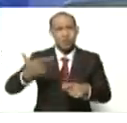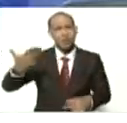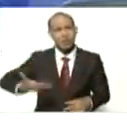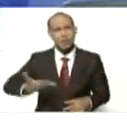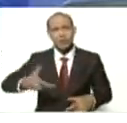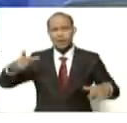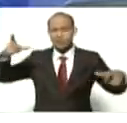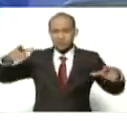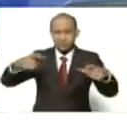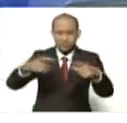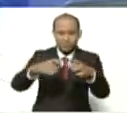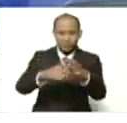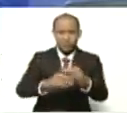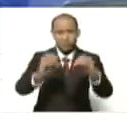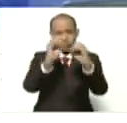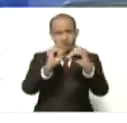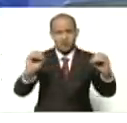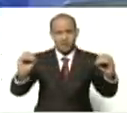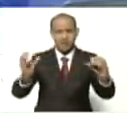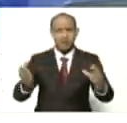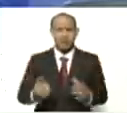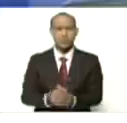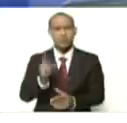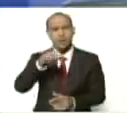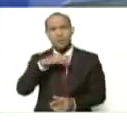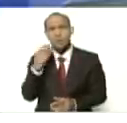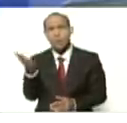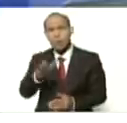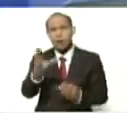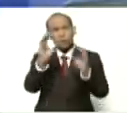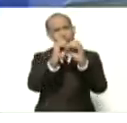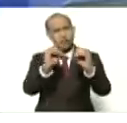de los contagios y de los fallecidos